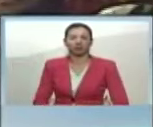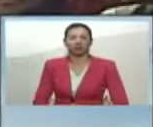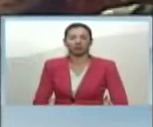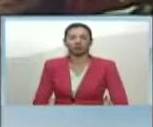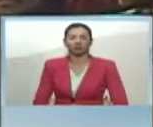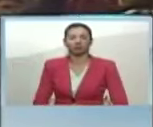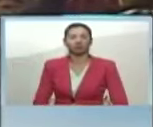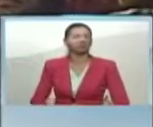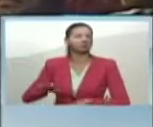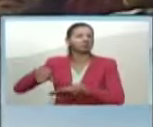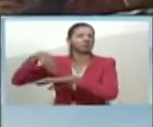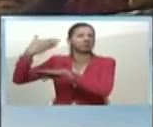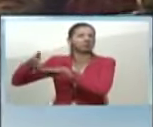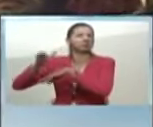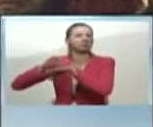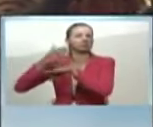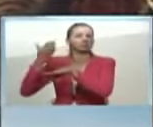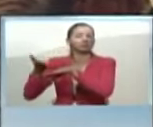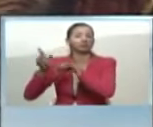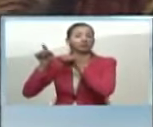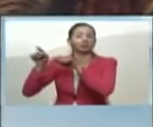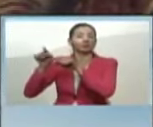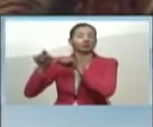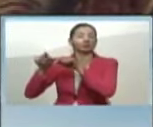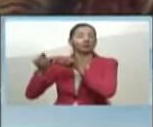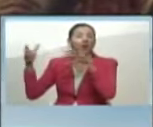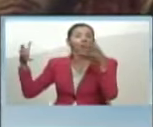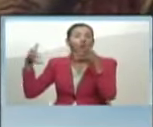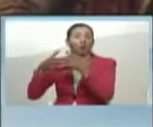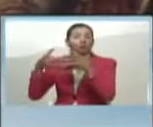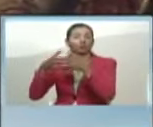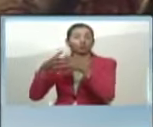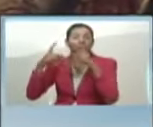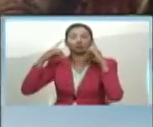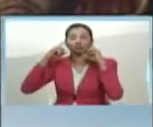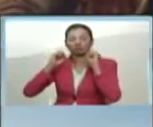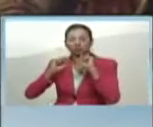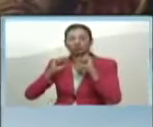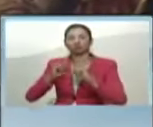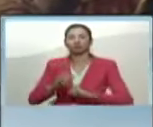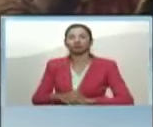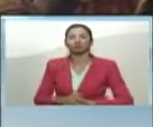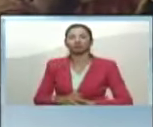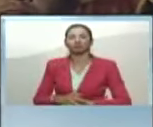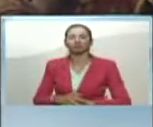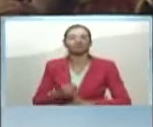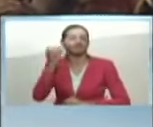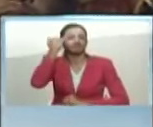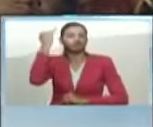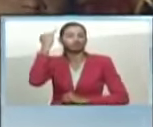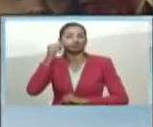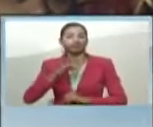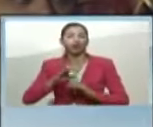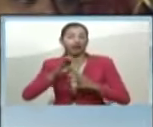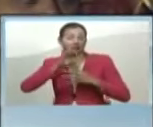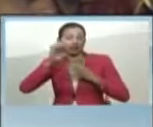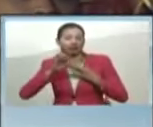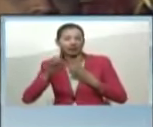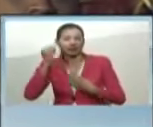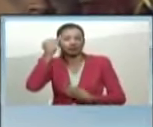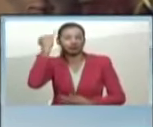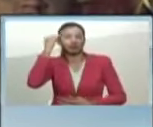Se dejaba fuera y, bueno, ese equipo multidisciplinario estableció una estrategia, pues. Una estrategia